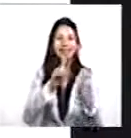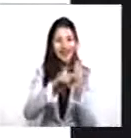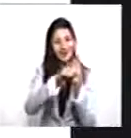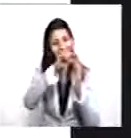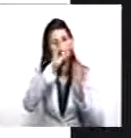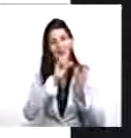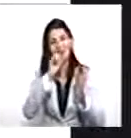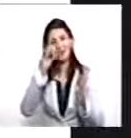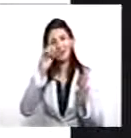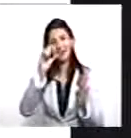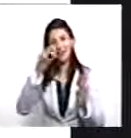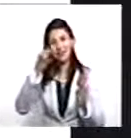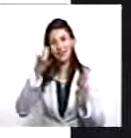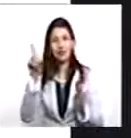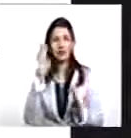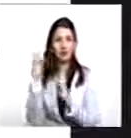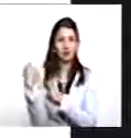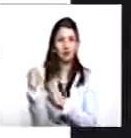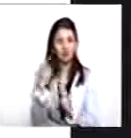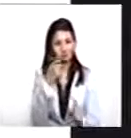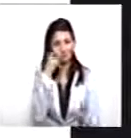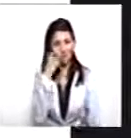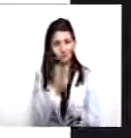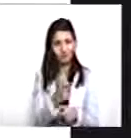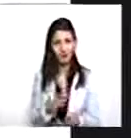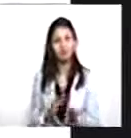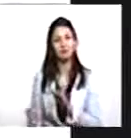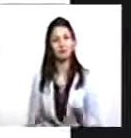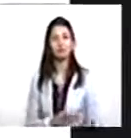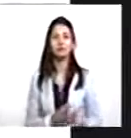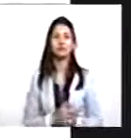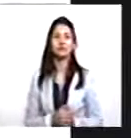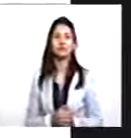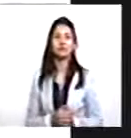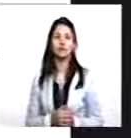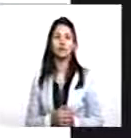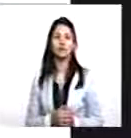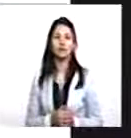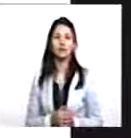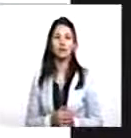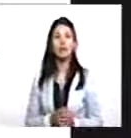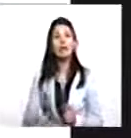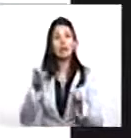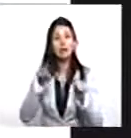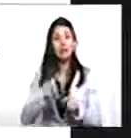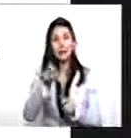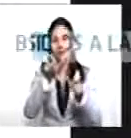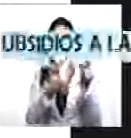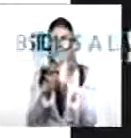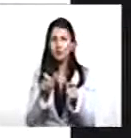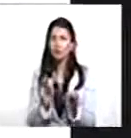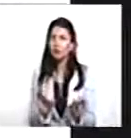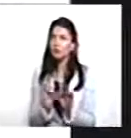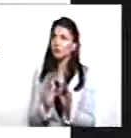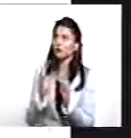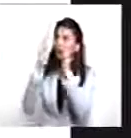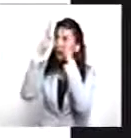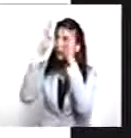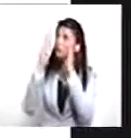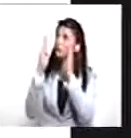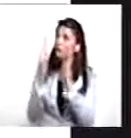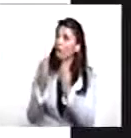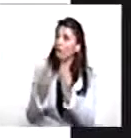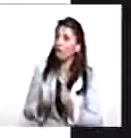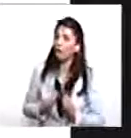primera. Que se adopten los consumos de subsistencia o mínimos vitales, y que se elimine el FOES una vez comience